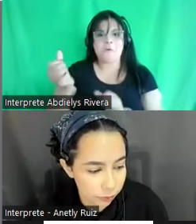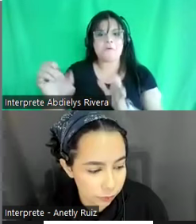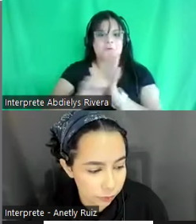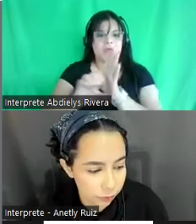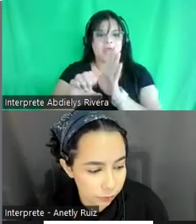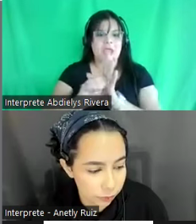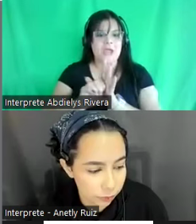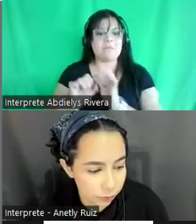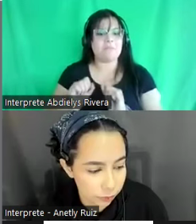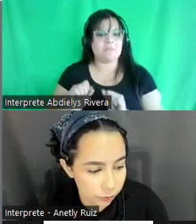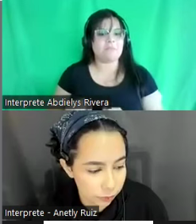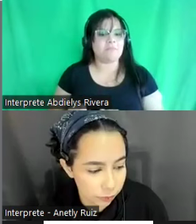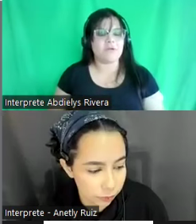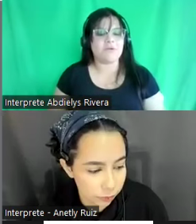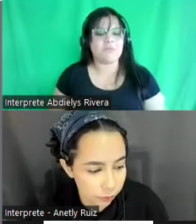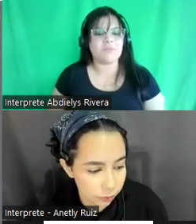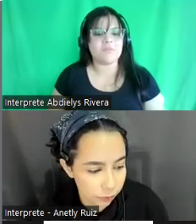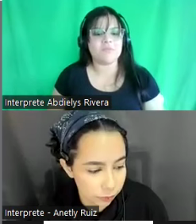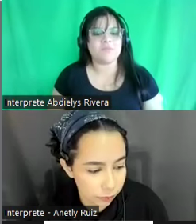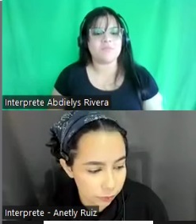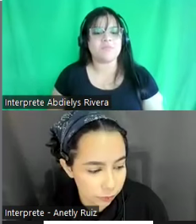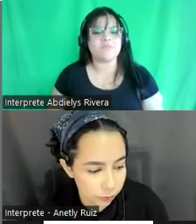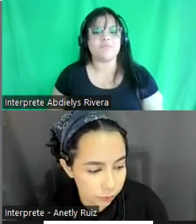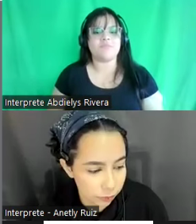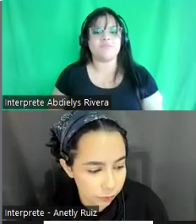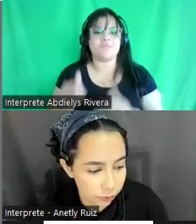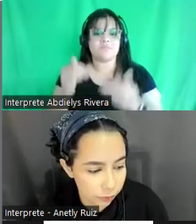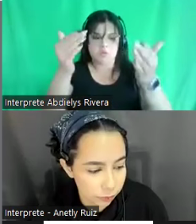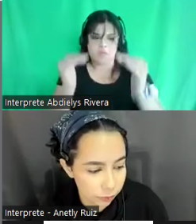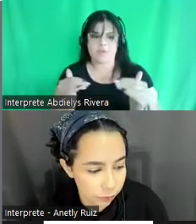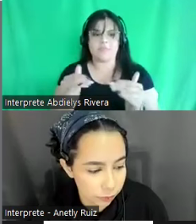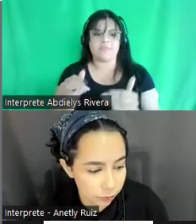más conexiones, pues, comentarios, pues podemos pasar al próximo escenario.